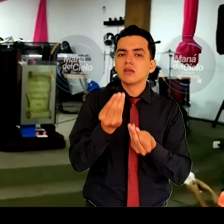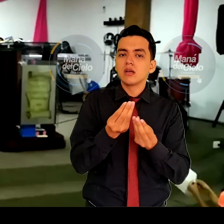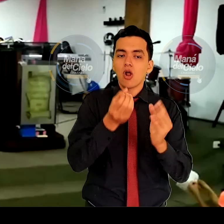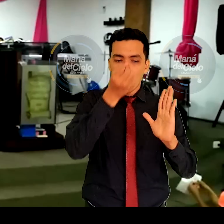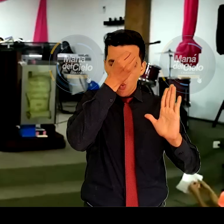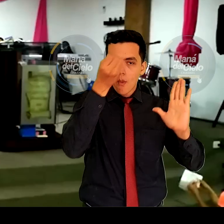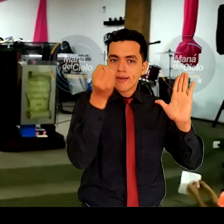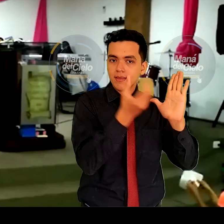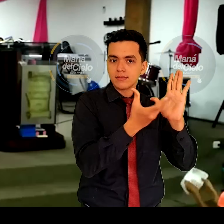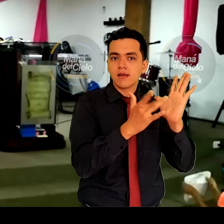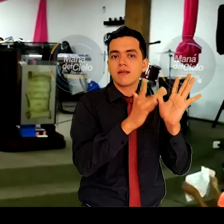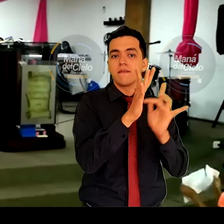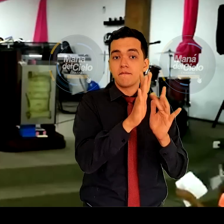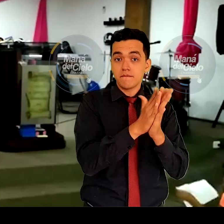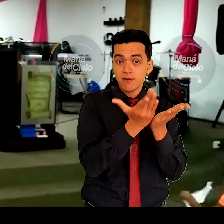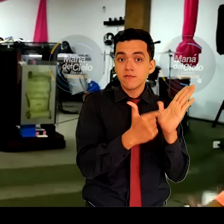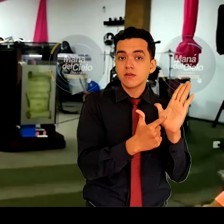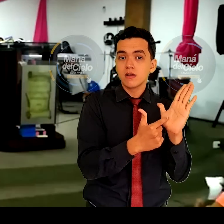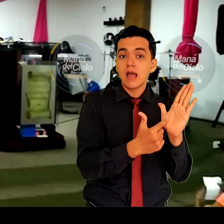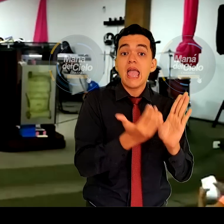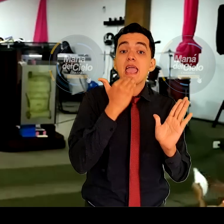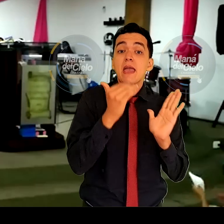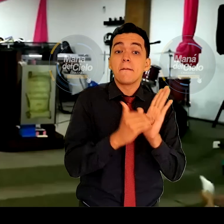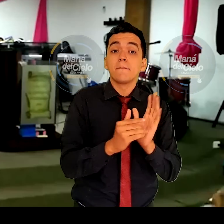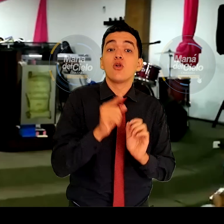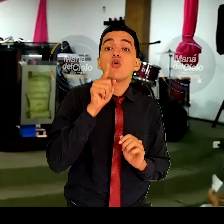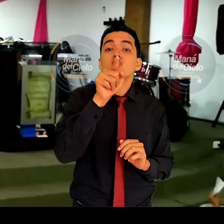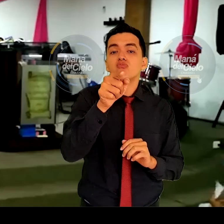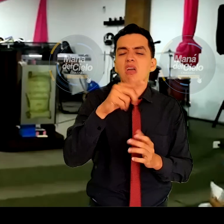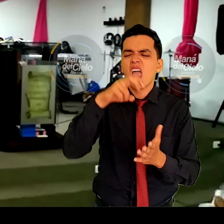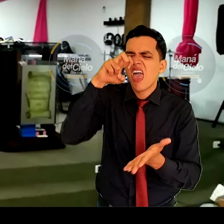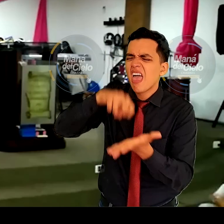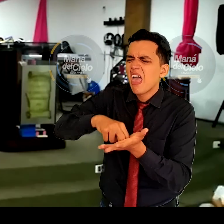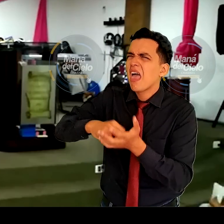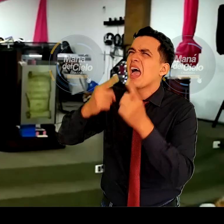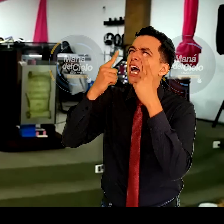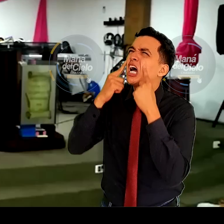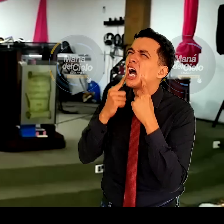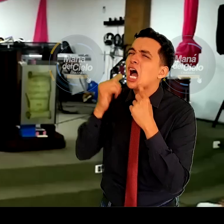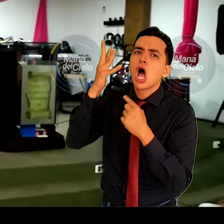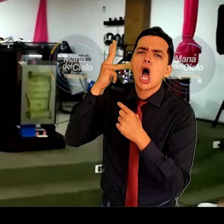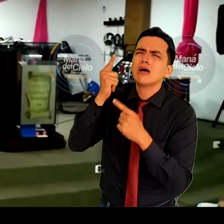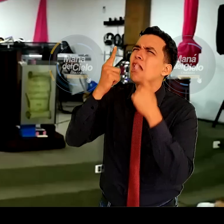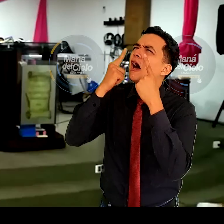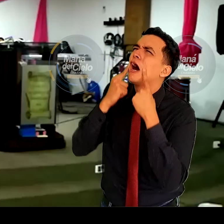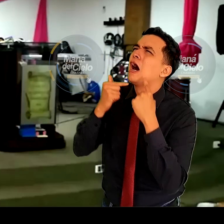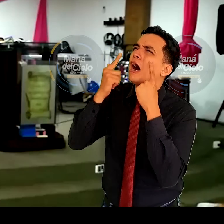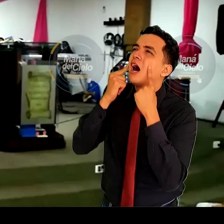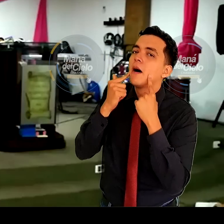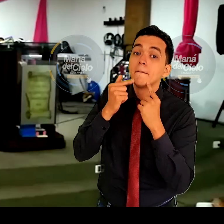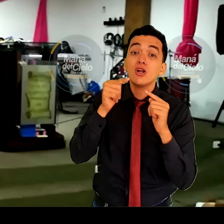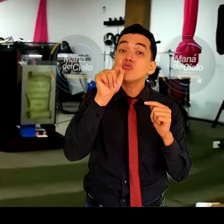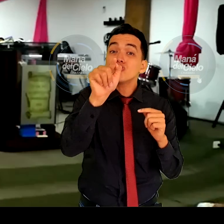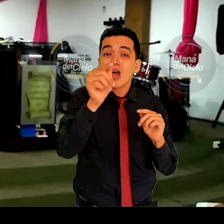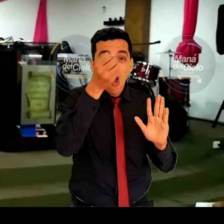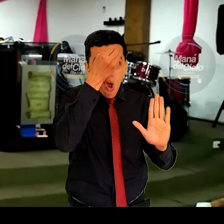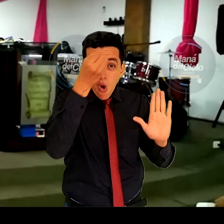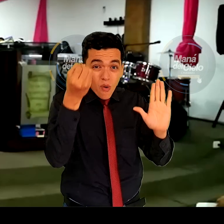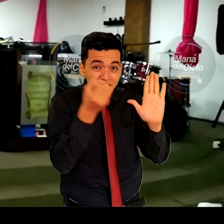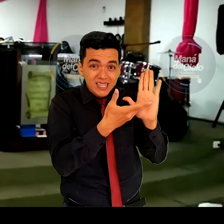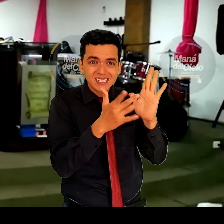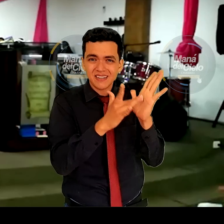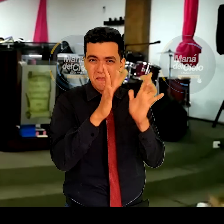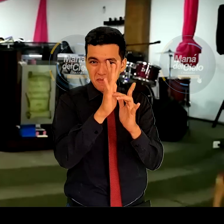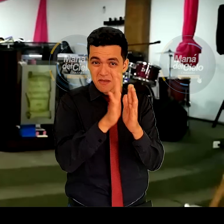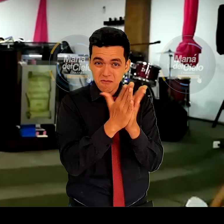seguidos, usted puede estar tirado en un piso reclamando bendiciones y no va a pasar nada. Usted entre en la obediencia a la palabra,